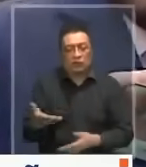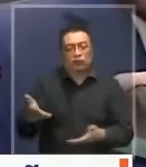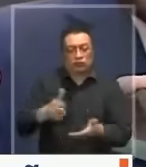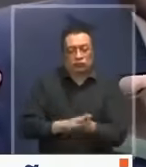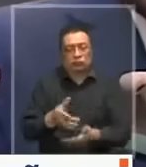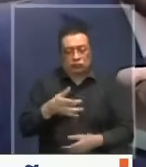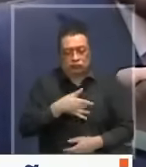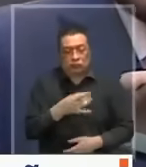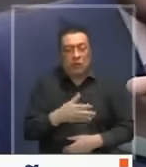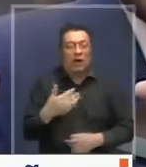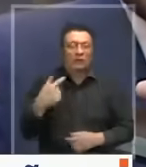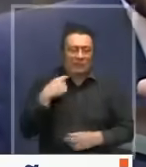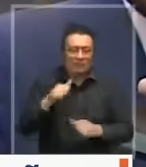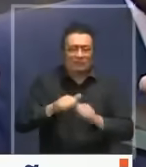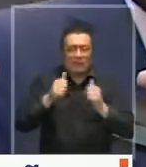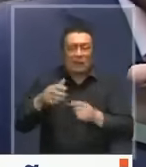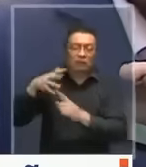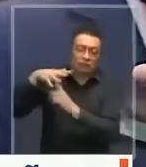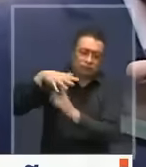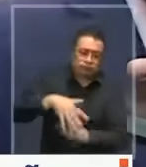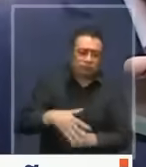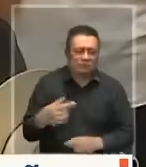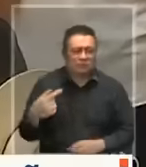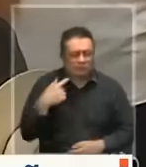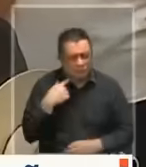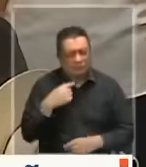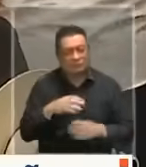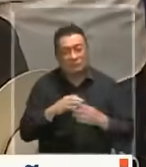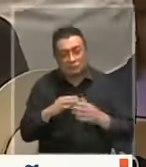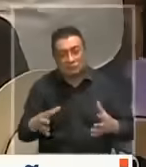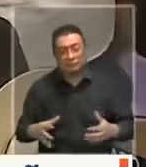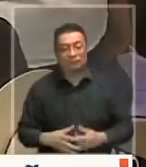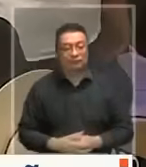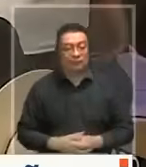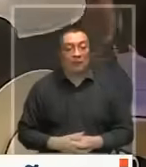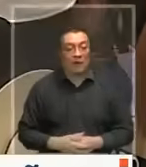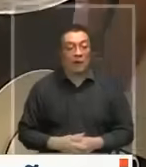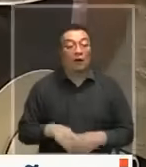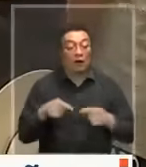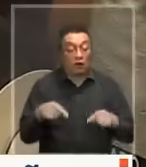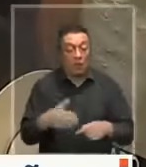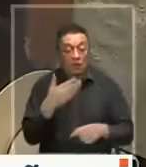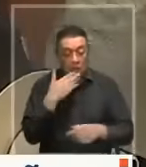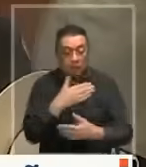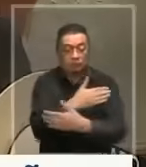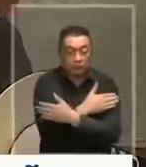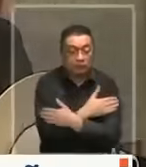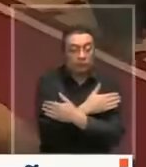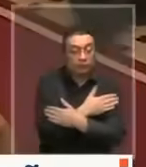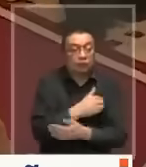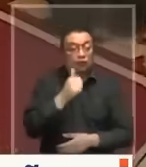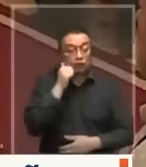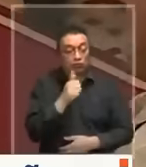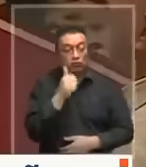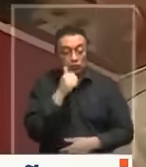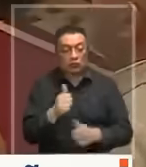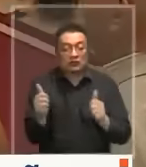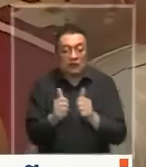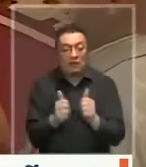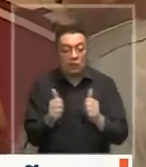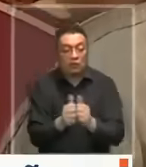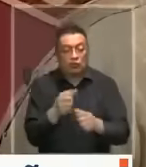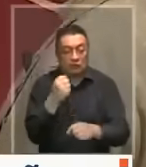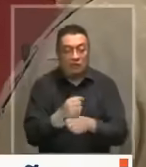además en un accidente trágico como el que aconteció. Pésame que hoy también entregaron quienes día a día trabajaron codo a